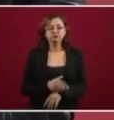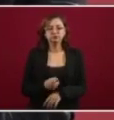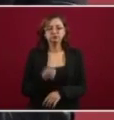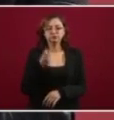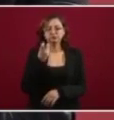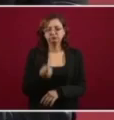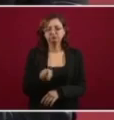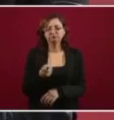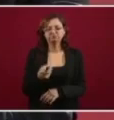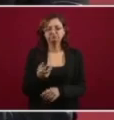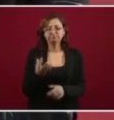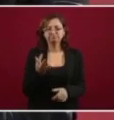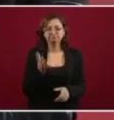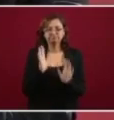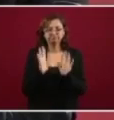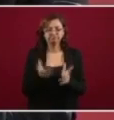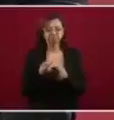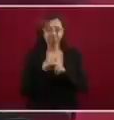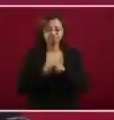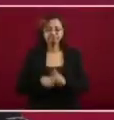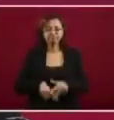atendiendo. Vimos